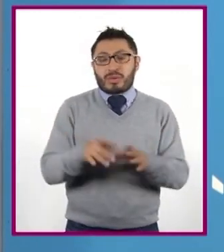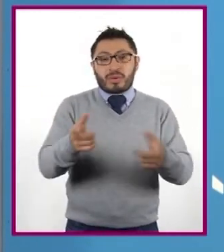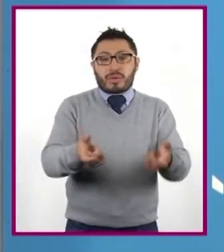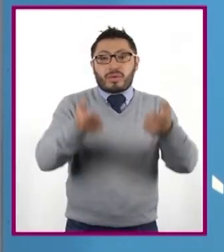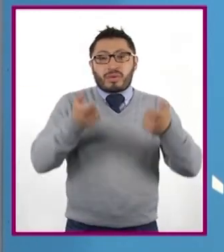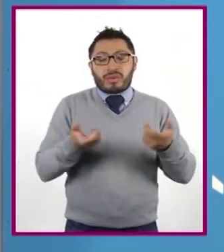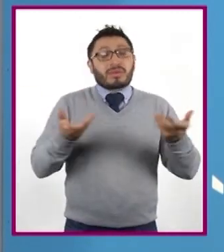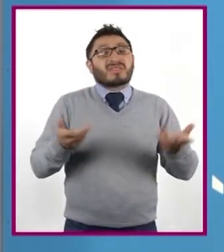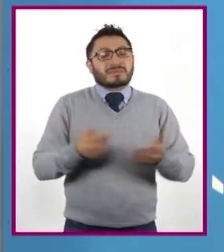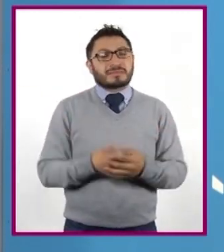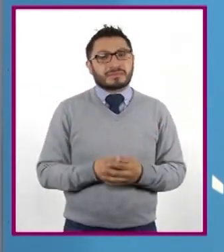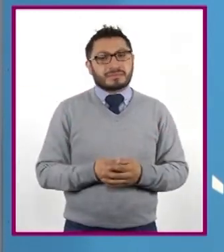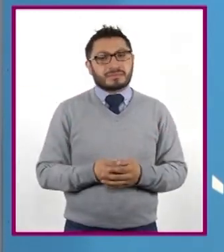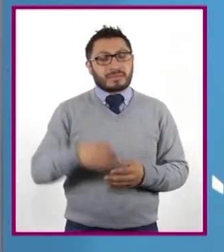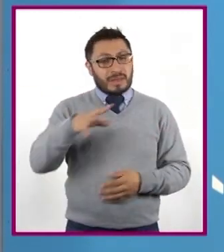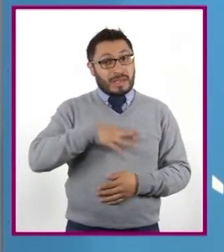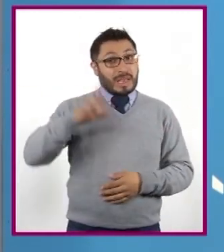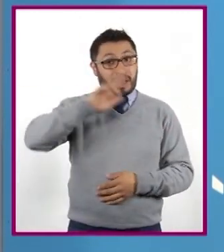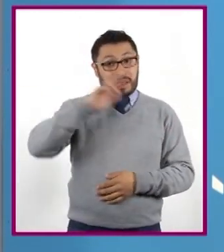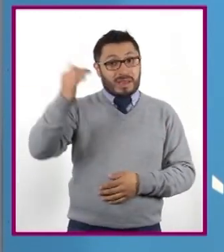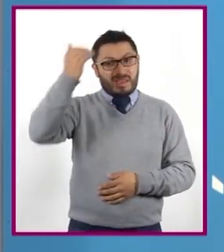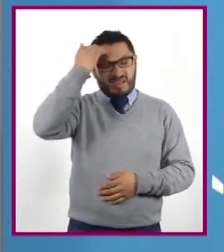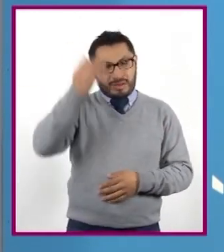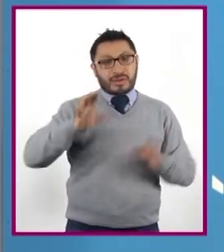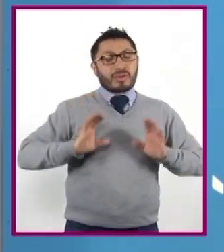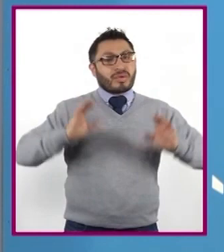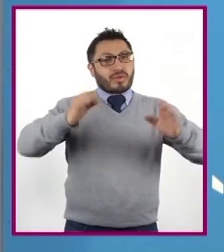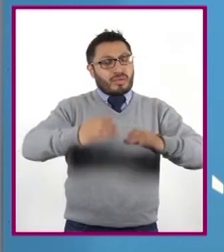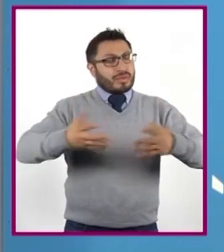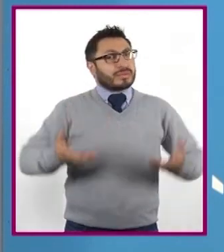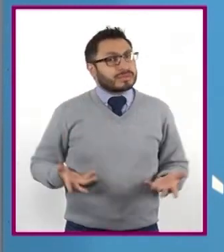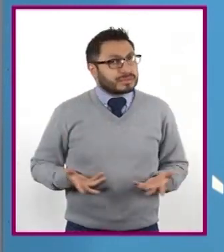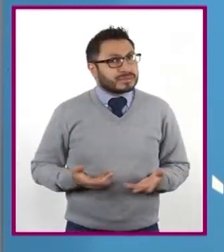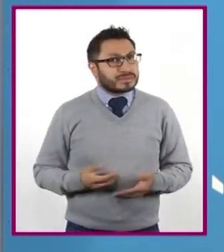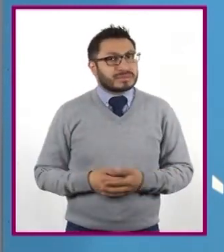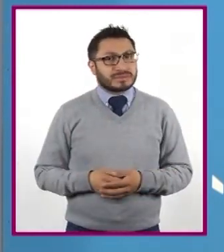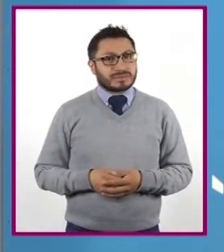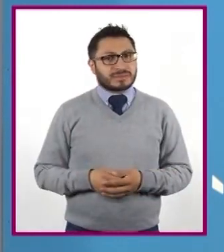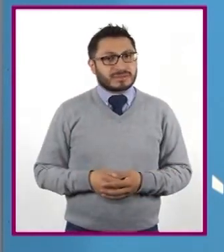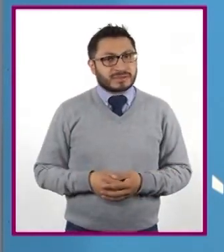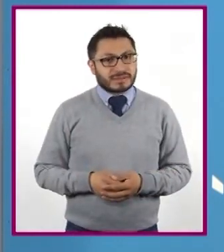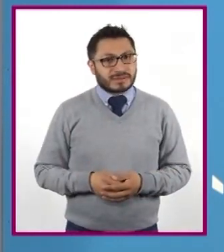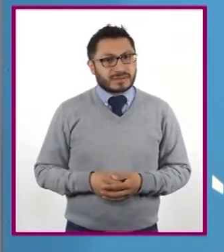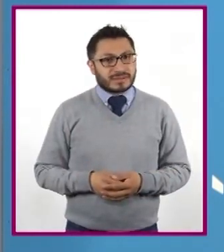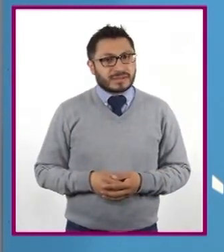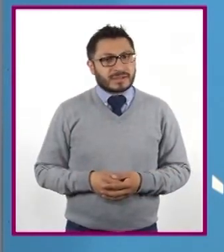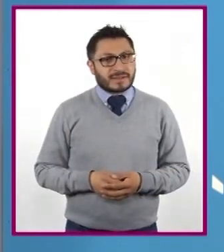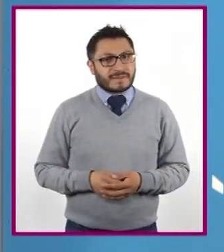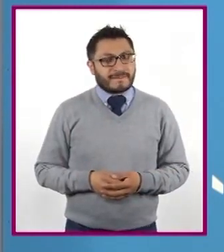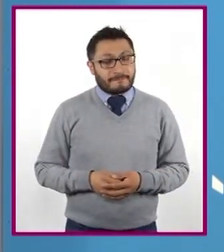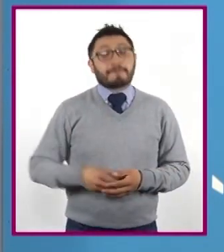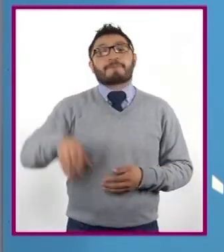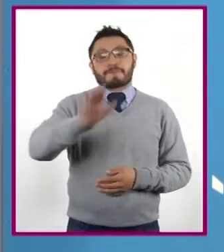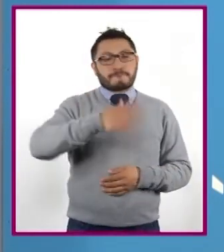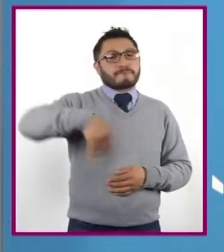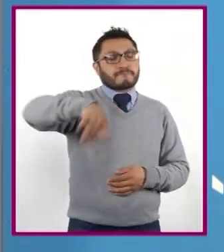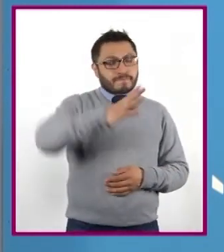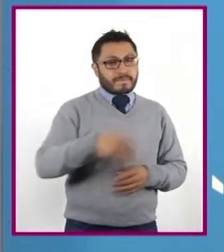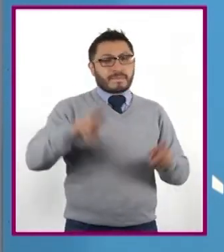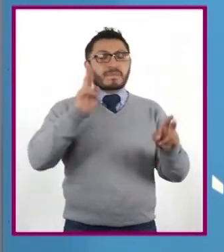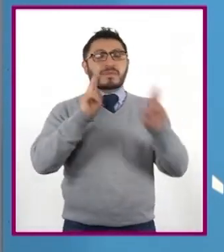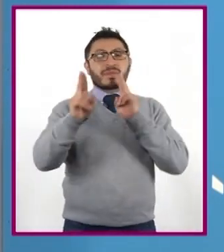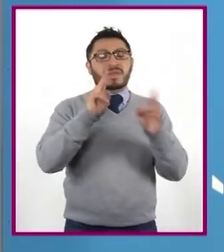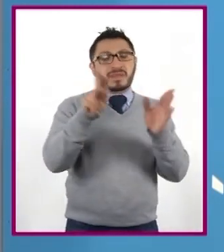financiamiento, ¿tienen reconocimiento de la comunidad? Esto lo pueden hacer buscando noticias en